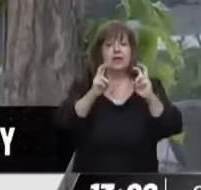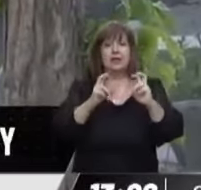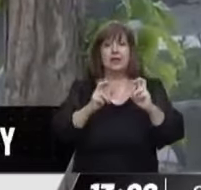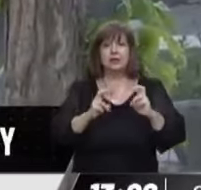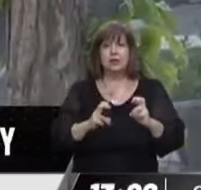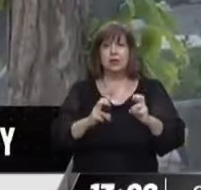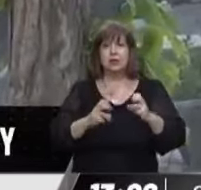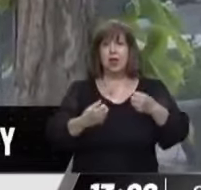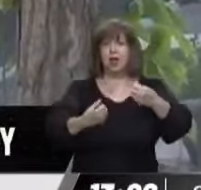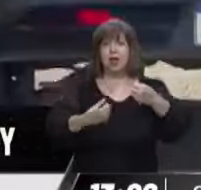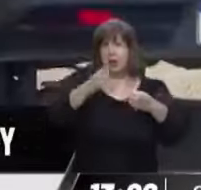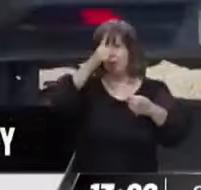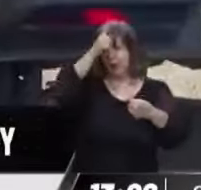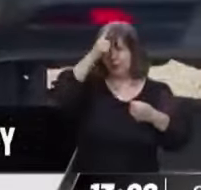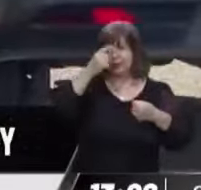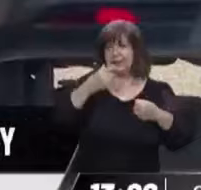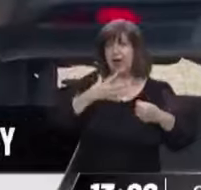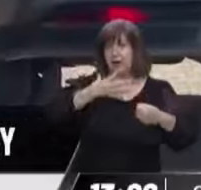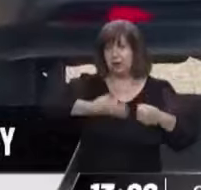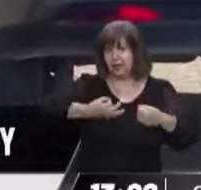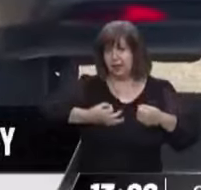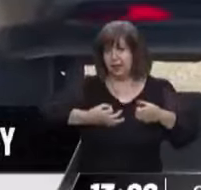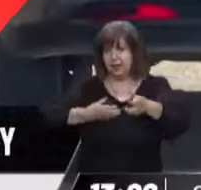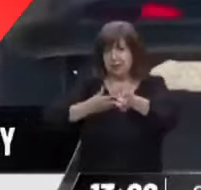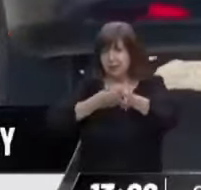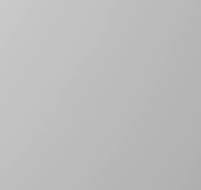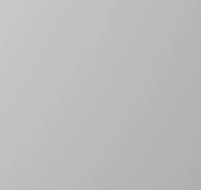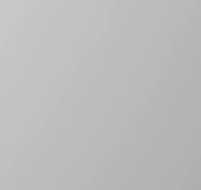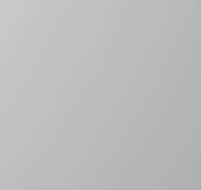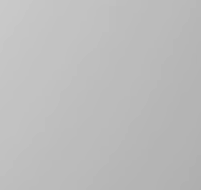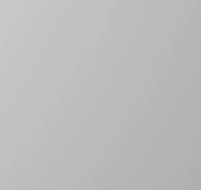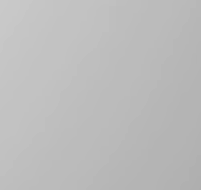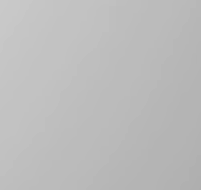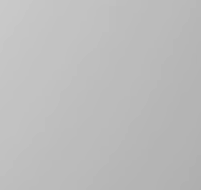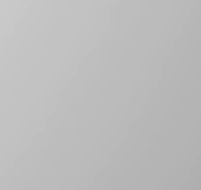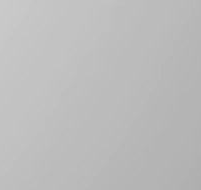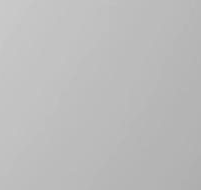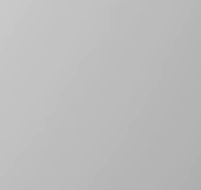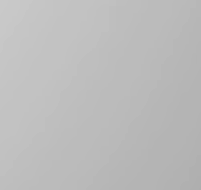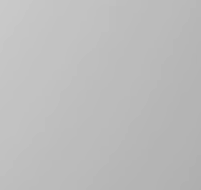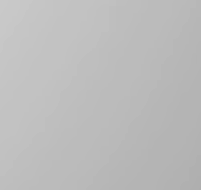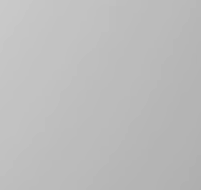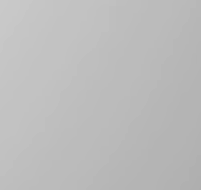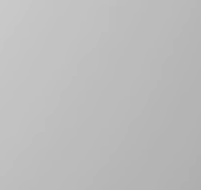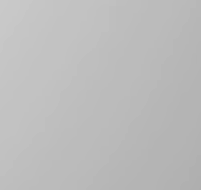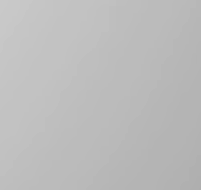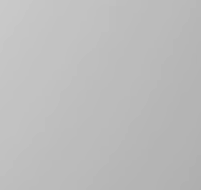estaban o no en una persecución policial. A partir de aquí avanza la investigación.